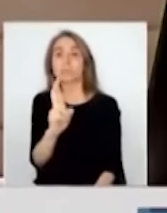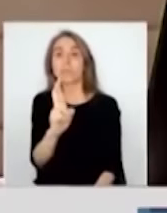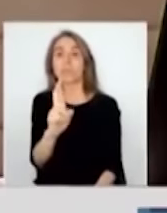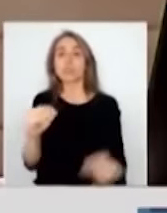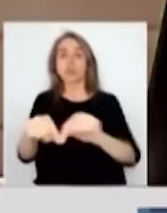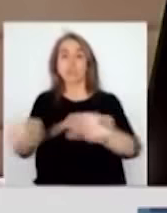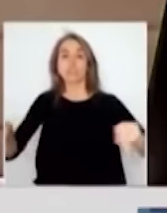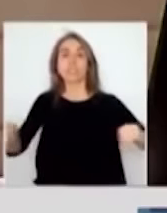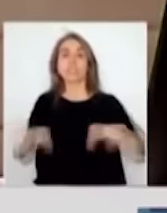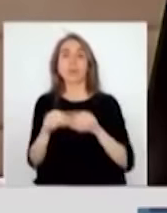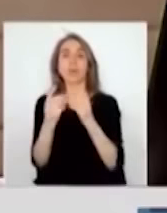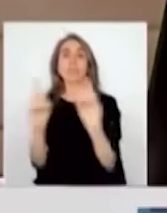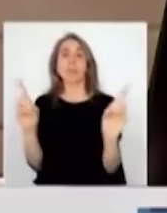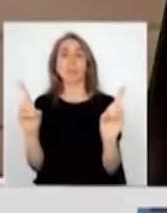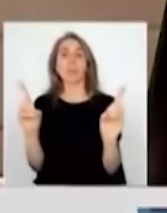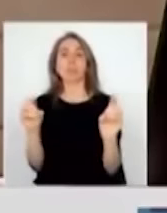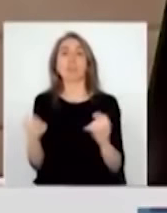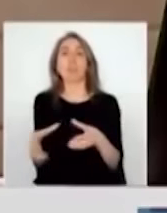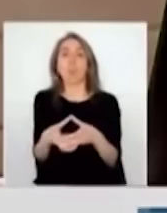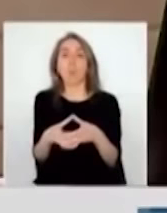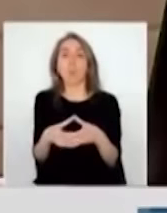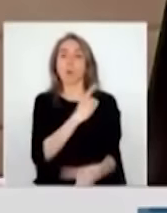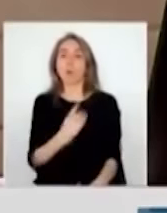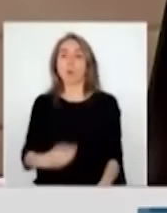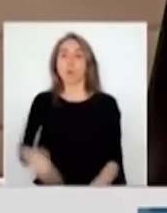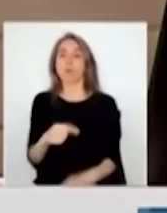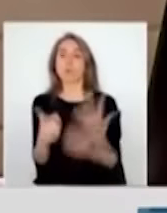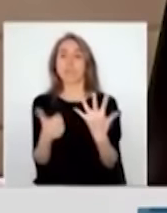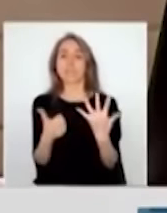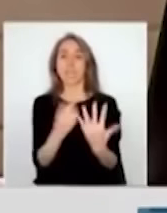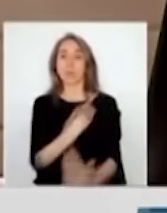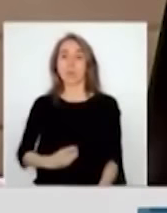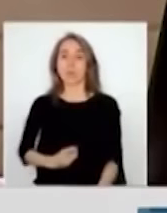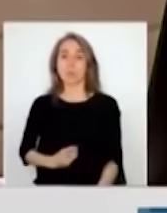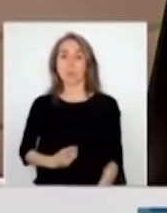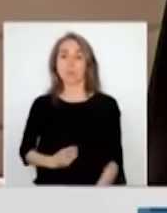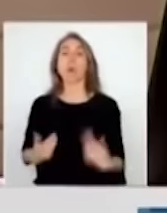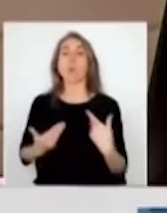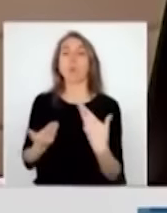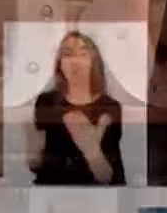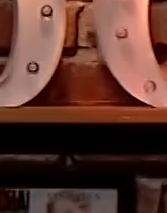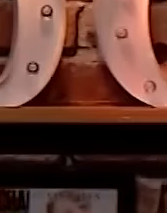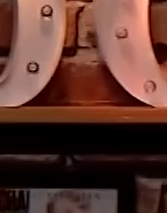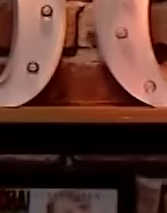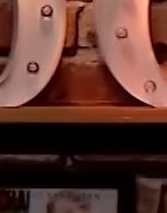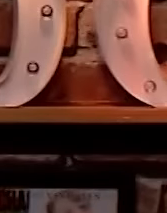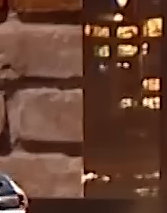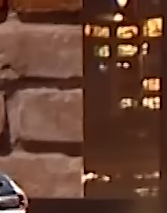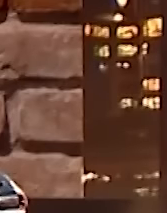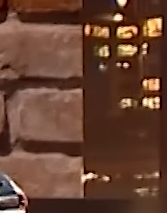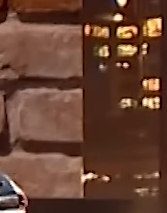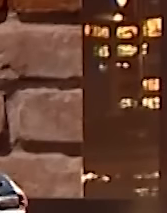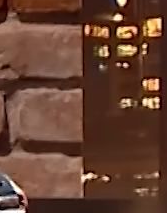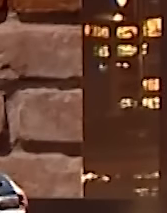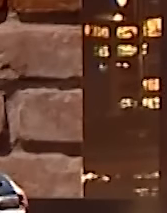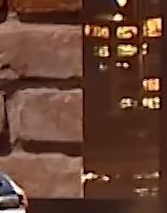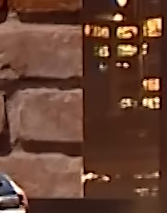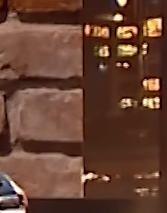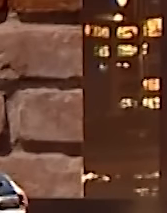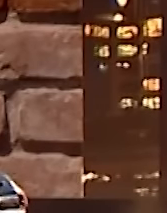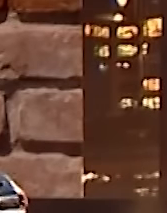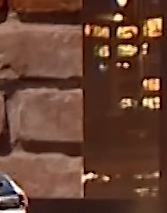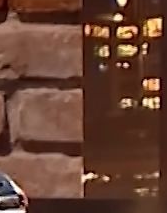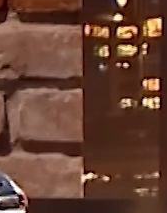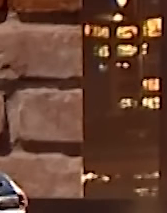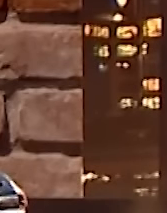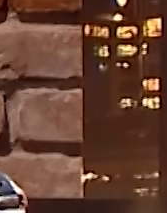Rincón. Entonces, la cosa no está fácil para el gobierno, creo yo, en el Senado. Así que, en definitiva, Demócratas tiene al gobierno en el freezer.